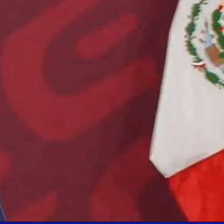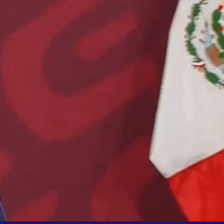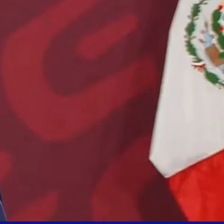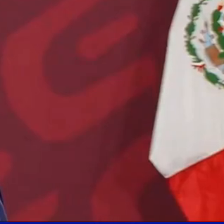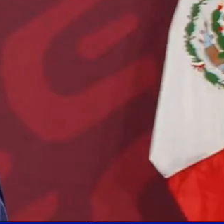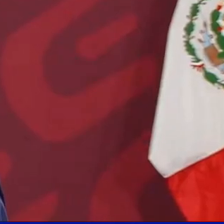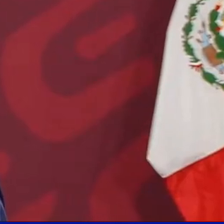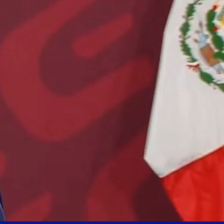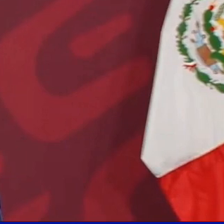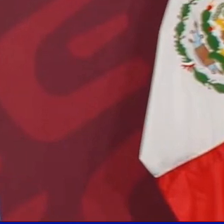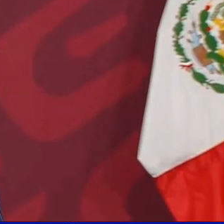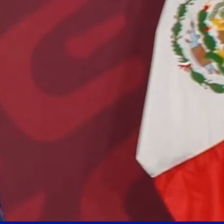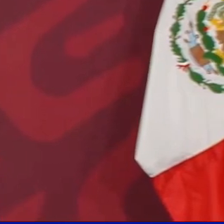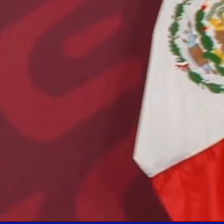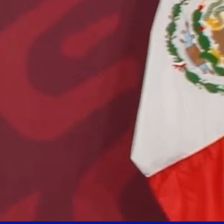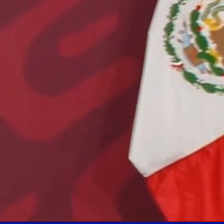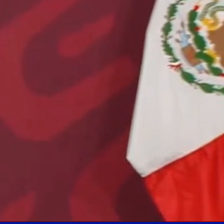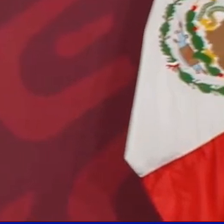escuchan